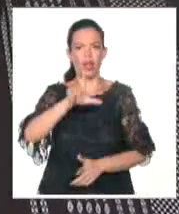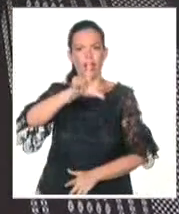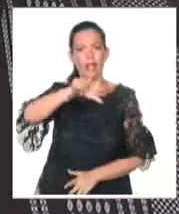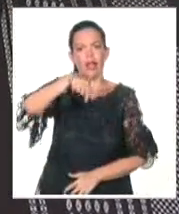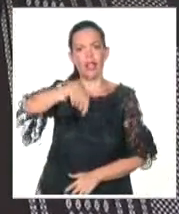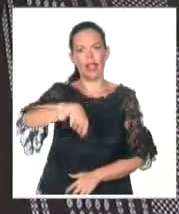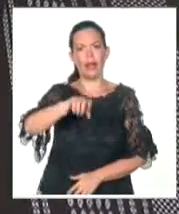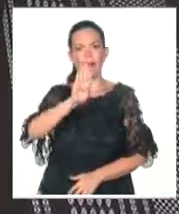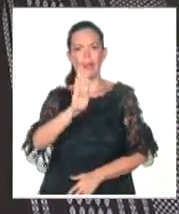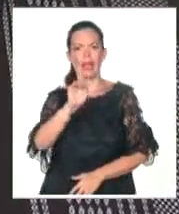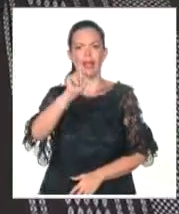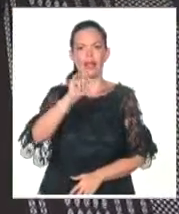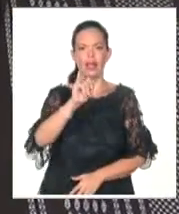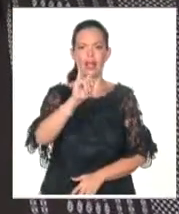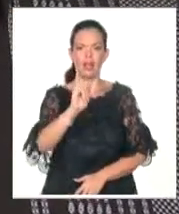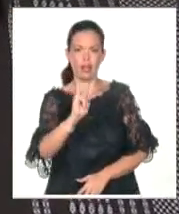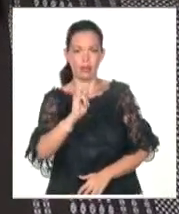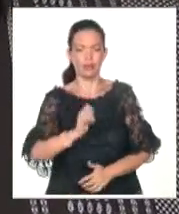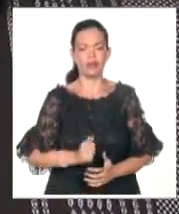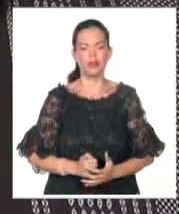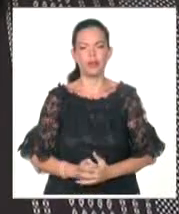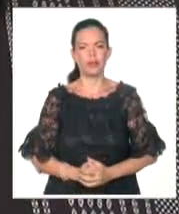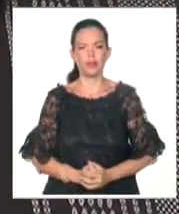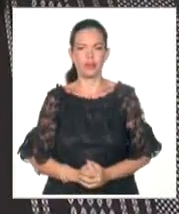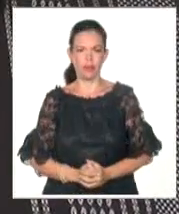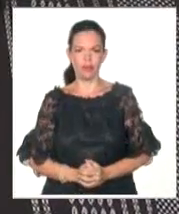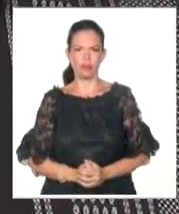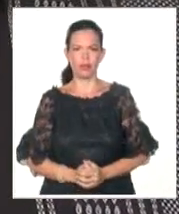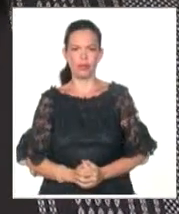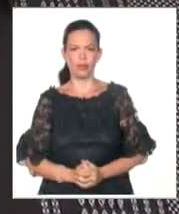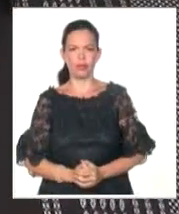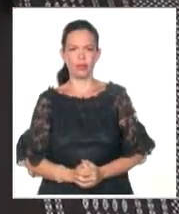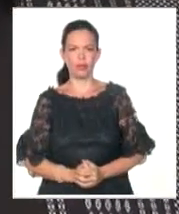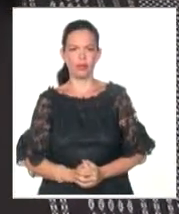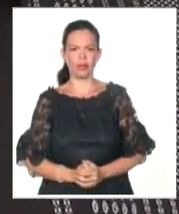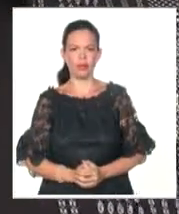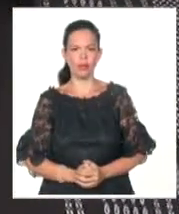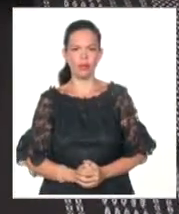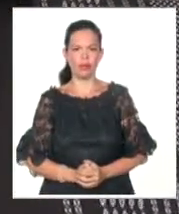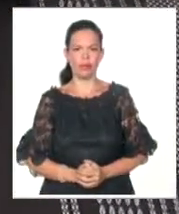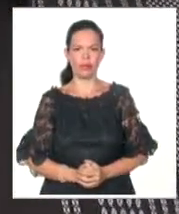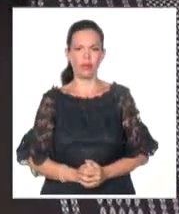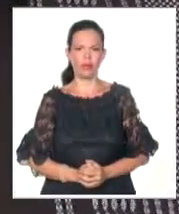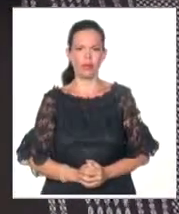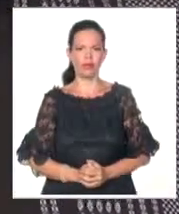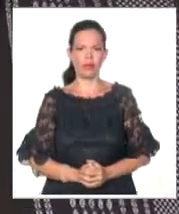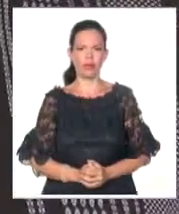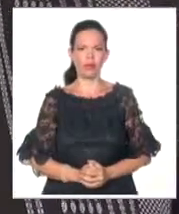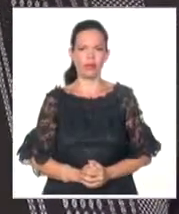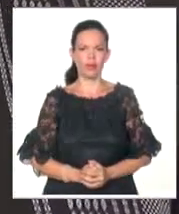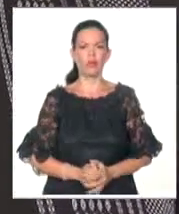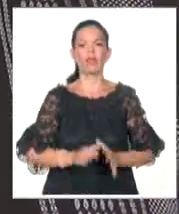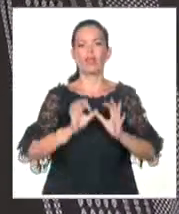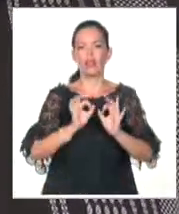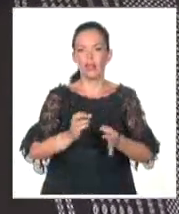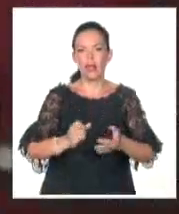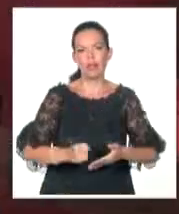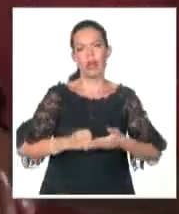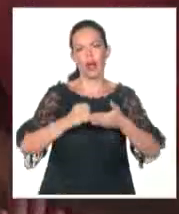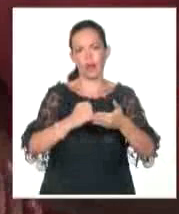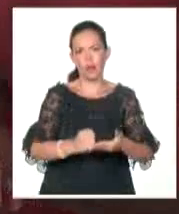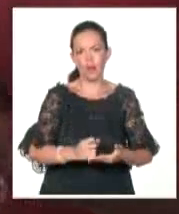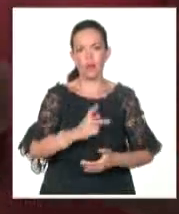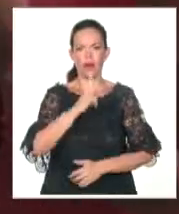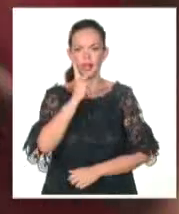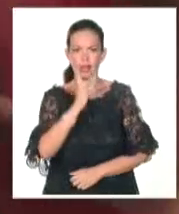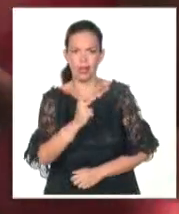community to educate them about what's going on in the world and help them find ways to help. En la educación de ellos, qué es lo que